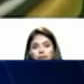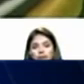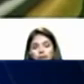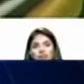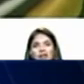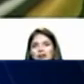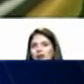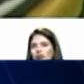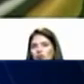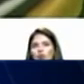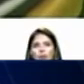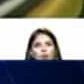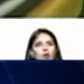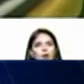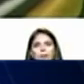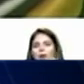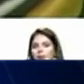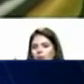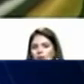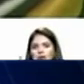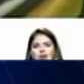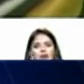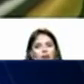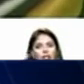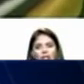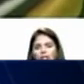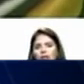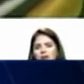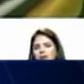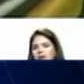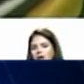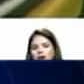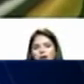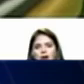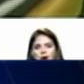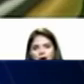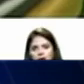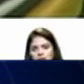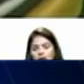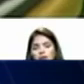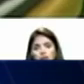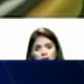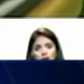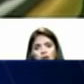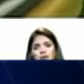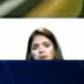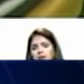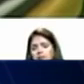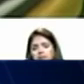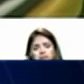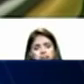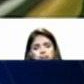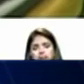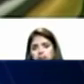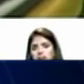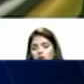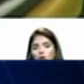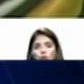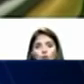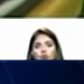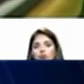la intolerancia política, racial, clasista, que ha dejado la perturbación, los delitos contra el